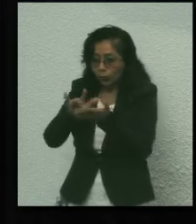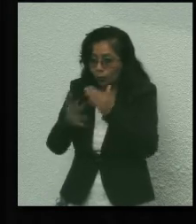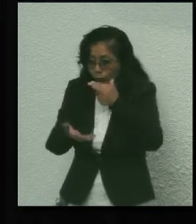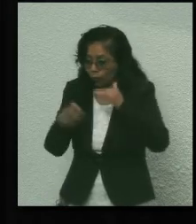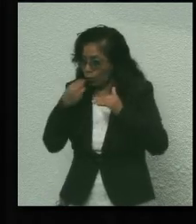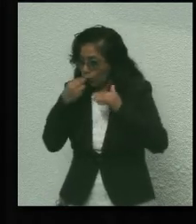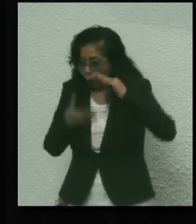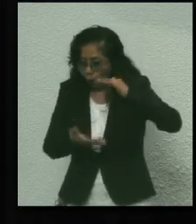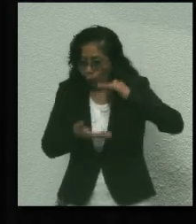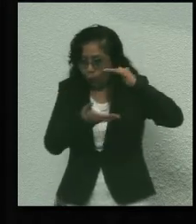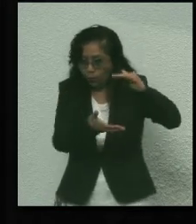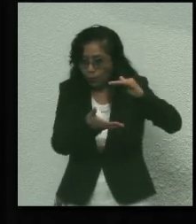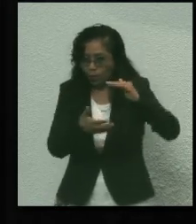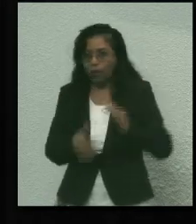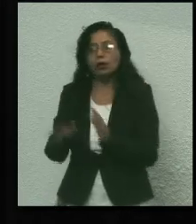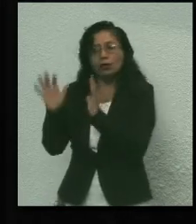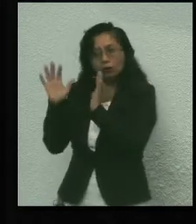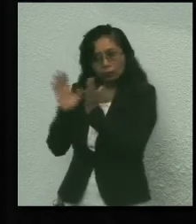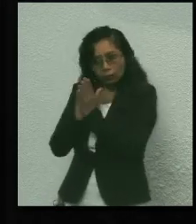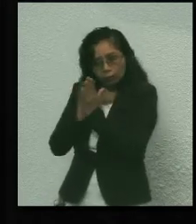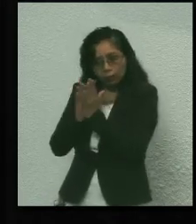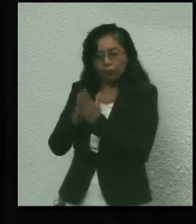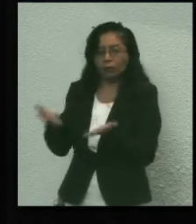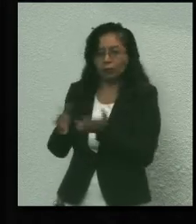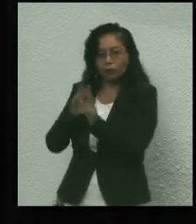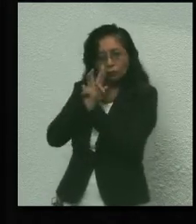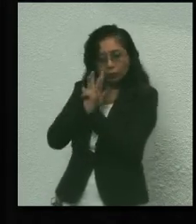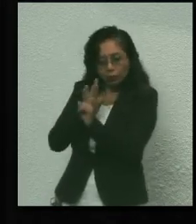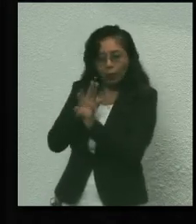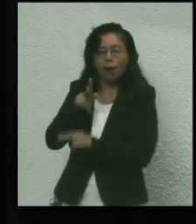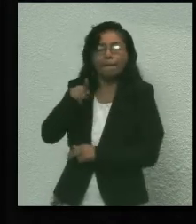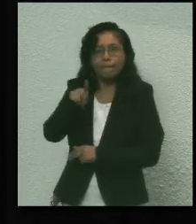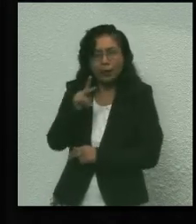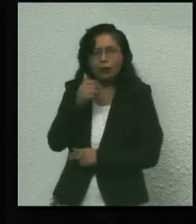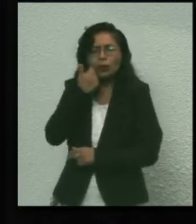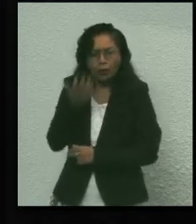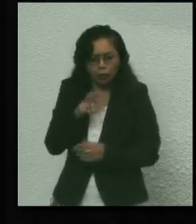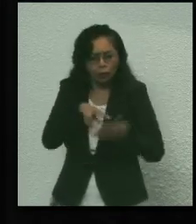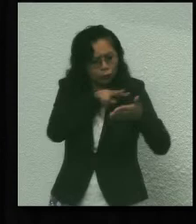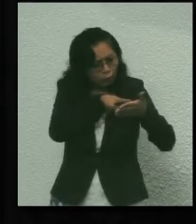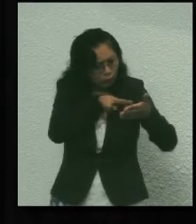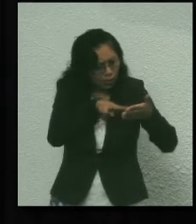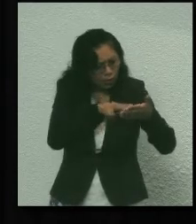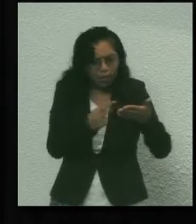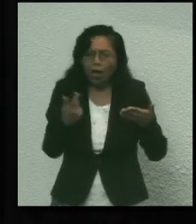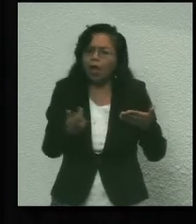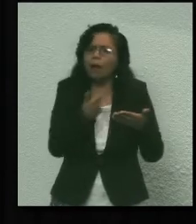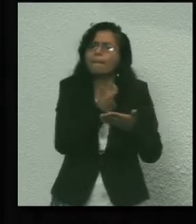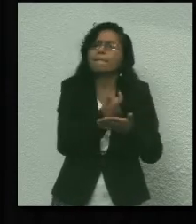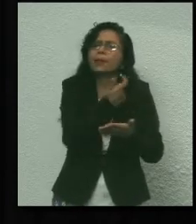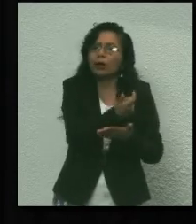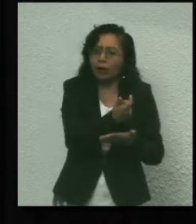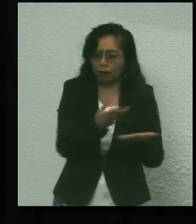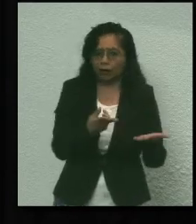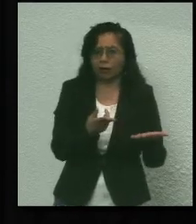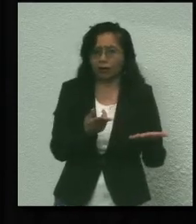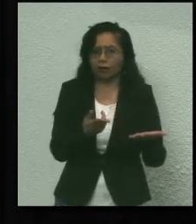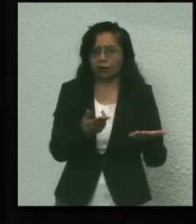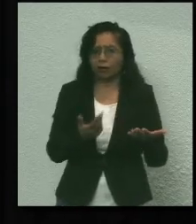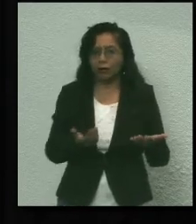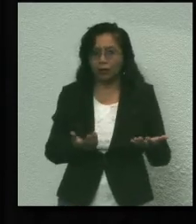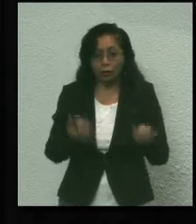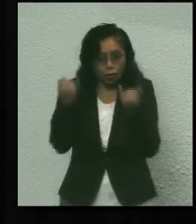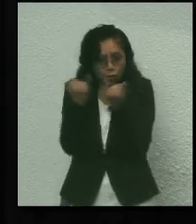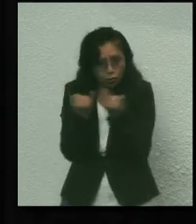alimenticios. Los aplaudimos y los celebramos, pero queremos revisar el costo y los presupuestos.